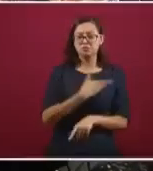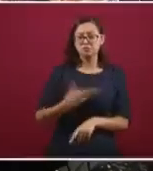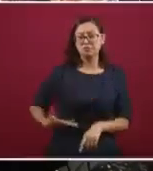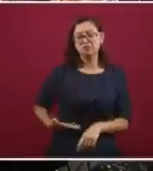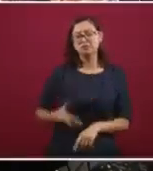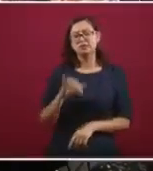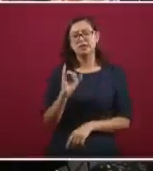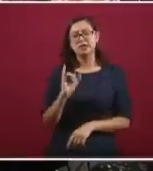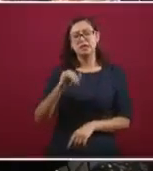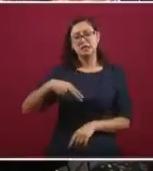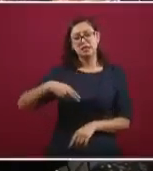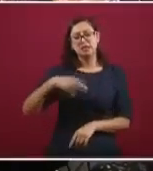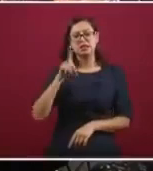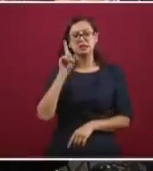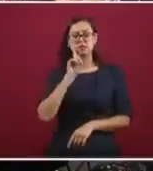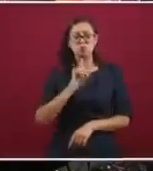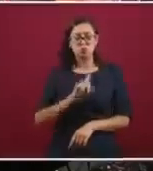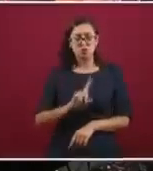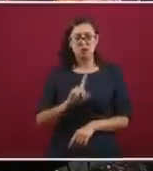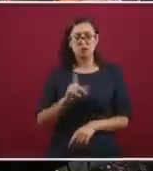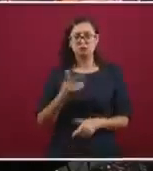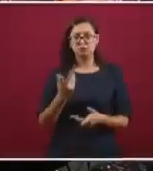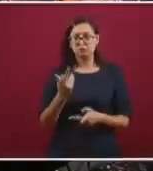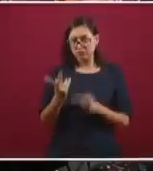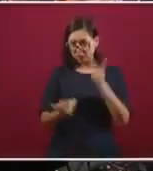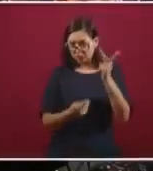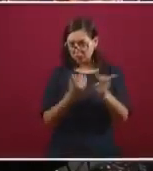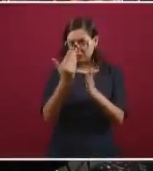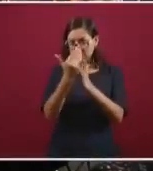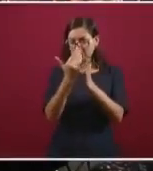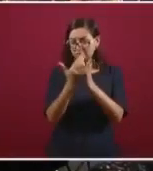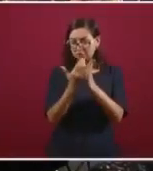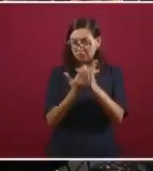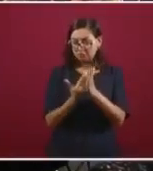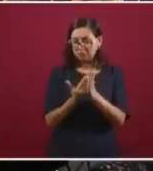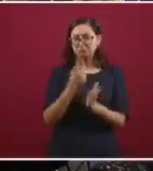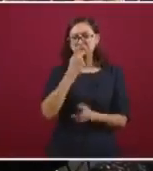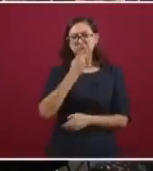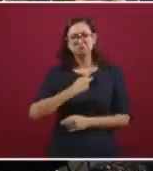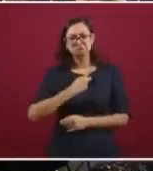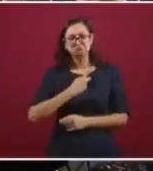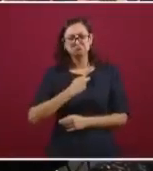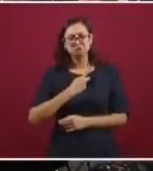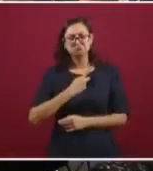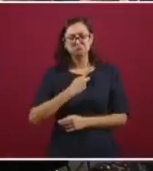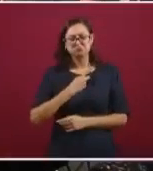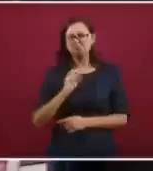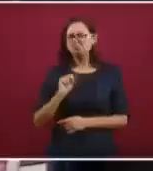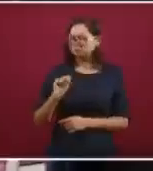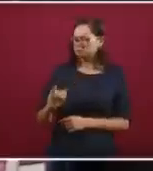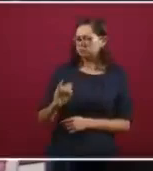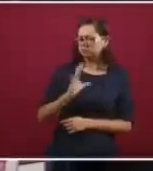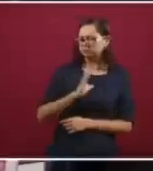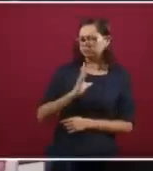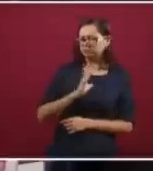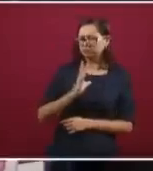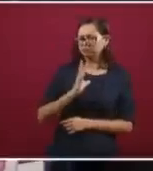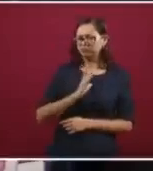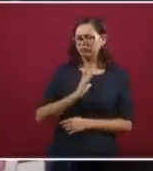Mujeres, sobre este protocolo, y también me respondió que sí, que de hecho